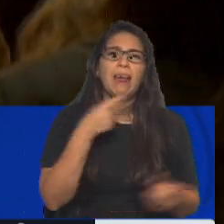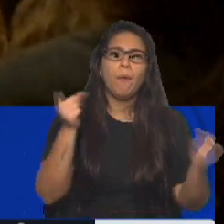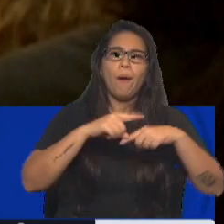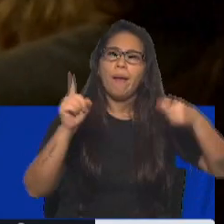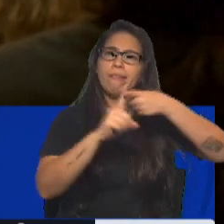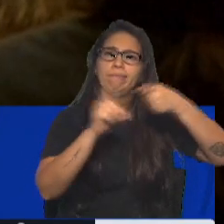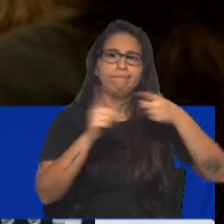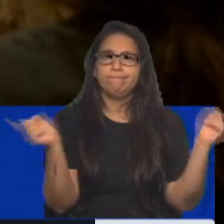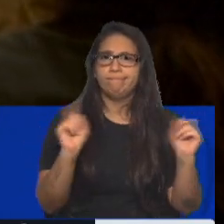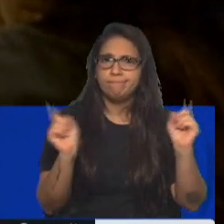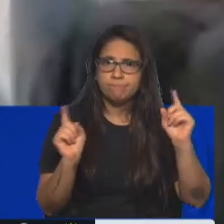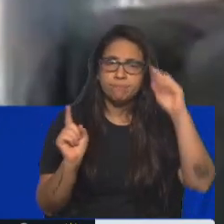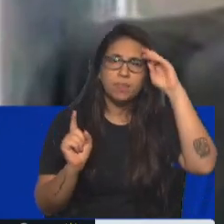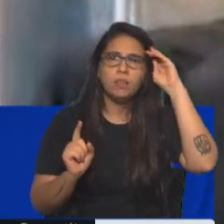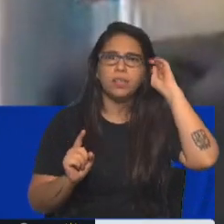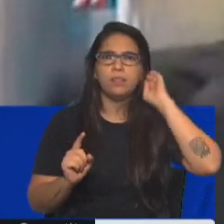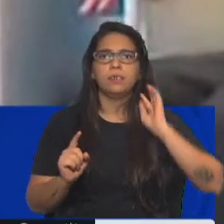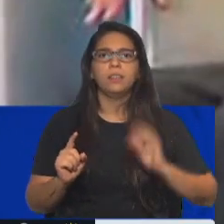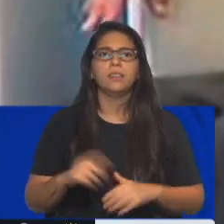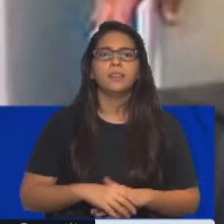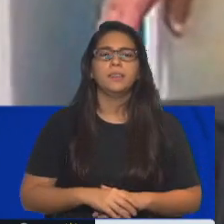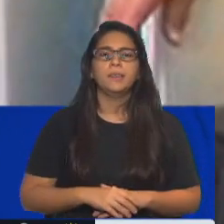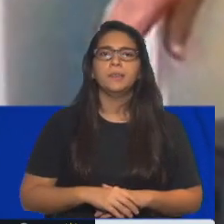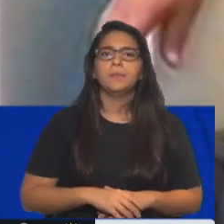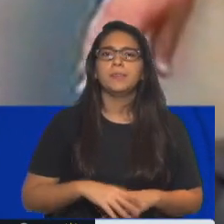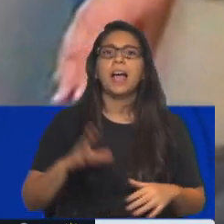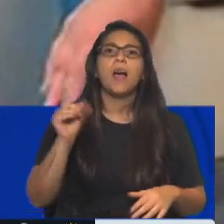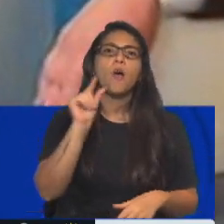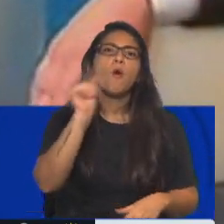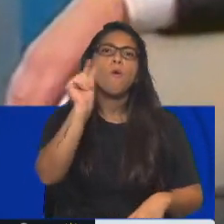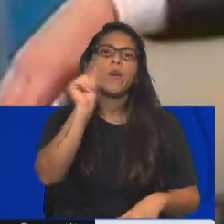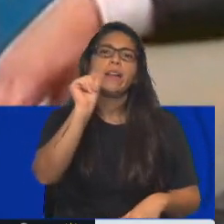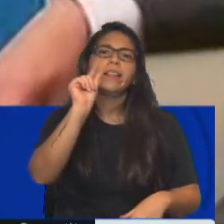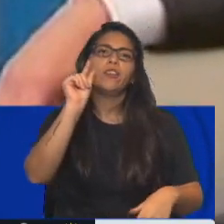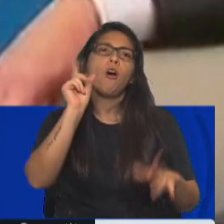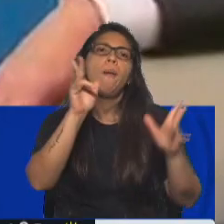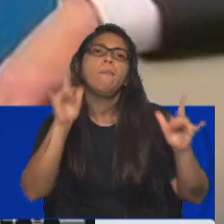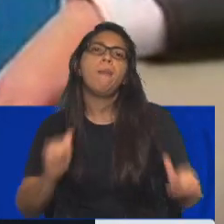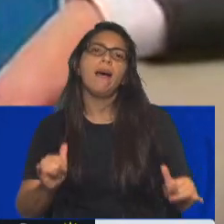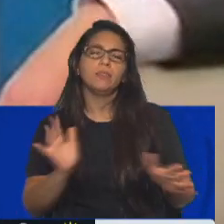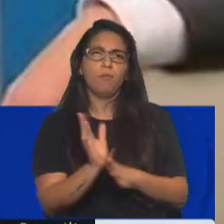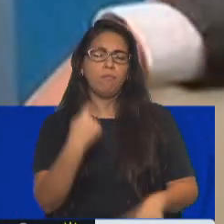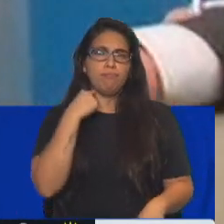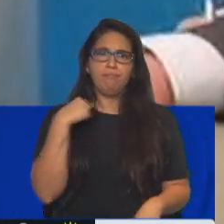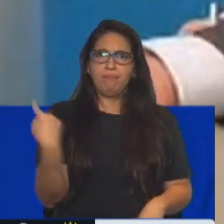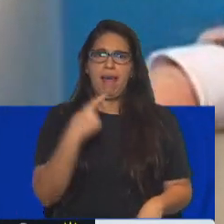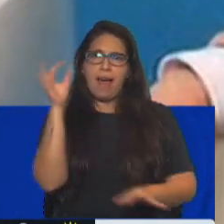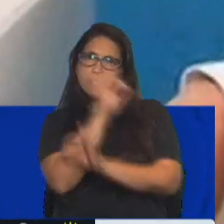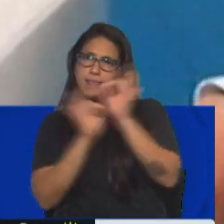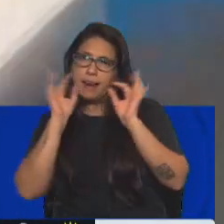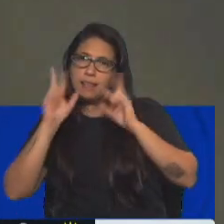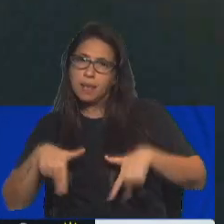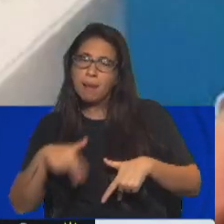relaciones con Estados Unidos. Aceptar una tregua temporaria sería así tácticamente desfavorable, pero